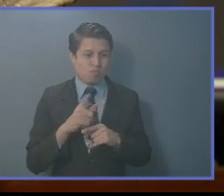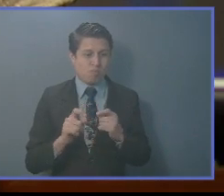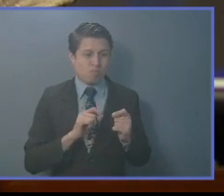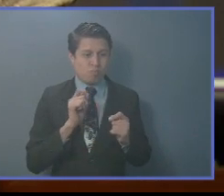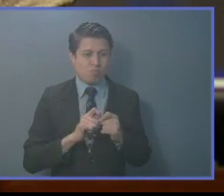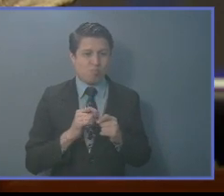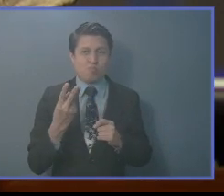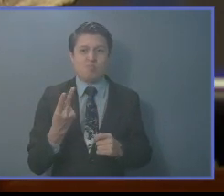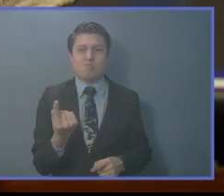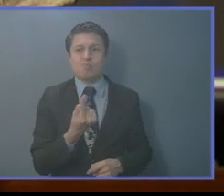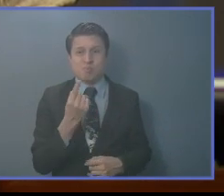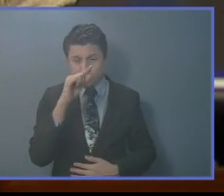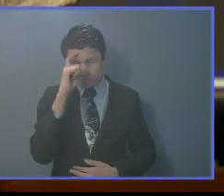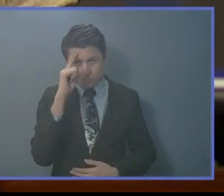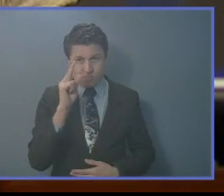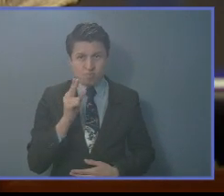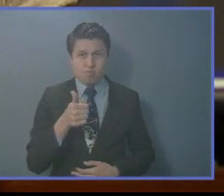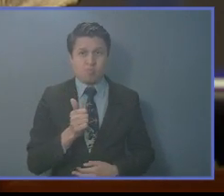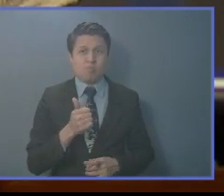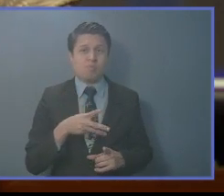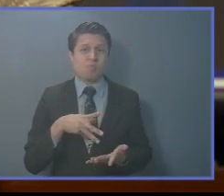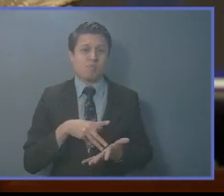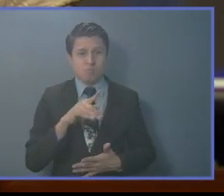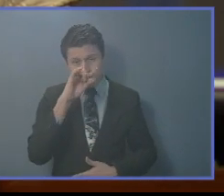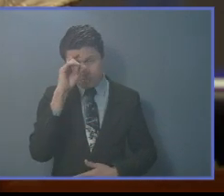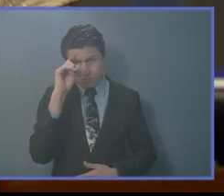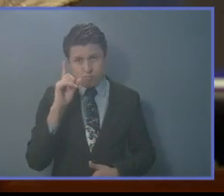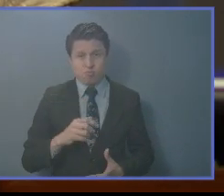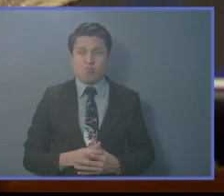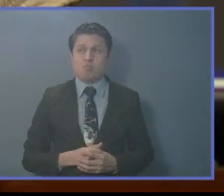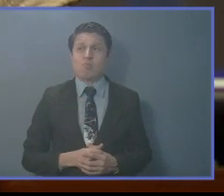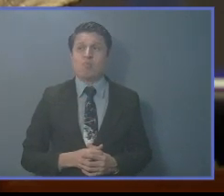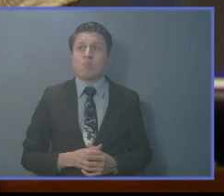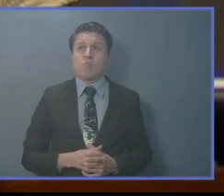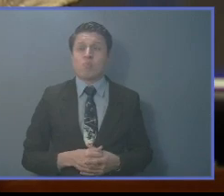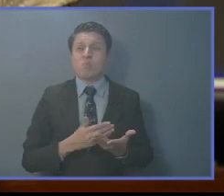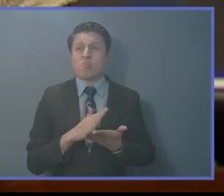el número de trabajadores dentro del mismo entorno de trabajo, jornadas y horarios de trabajo